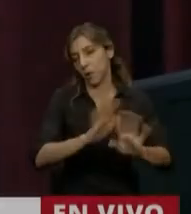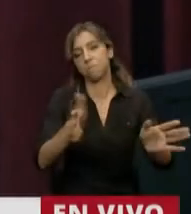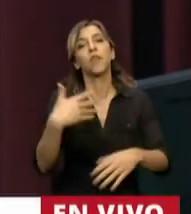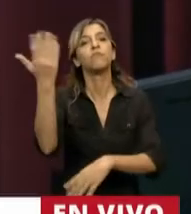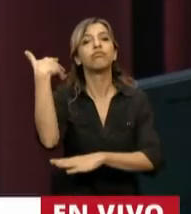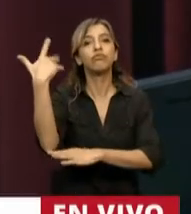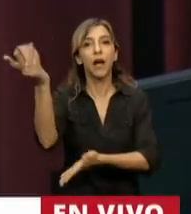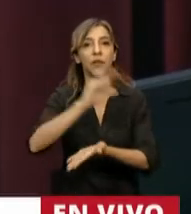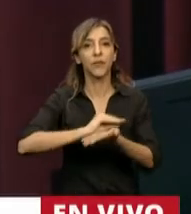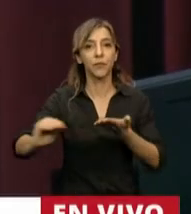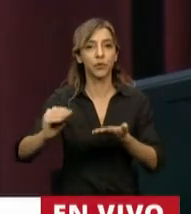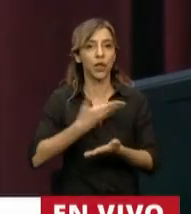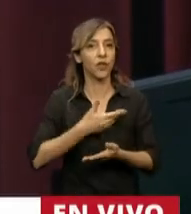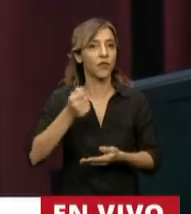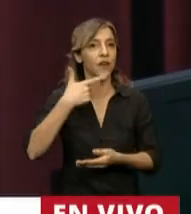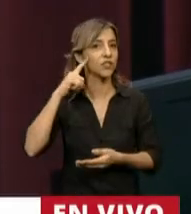Tiene la palabra el diputado Fagioli.